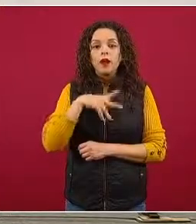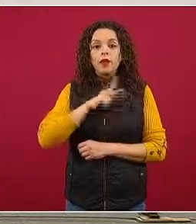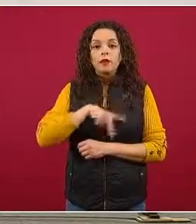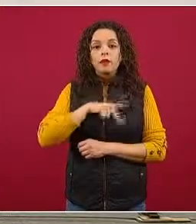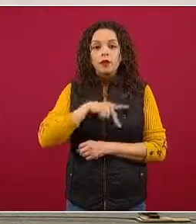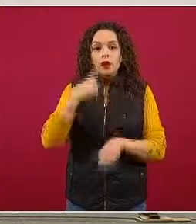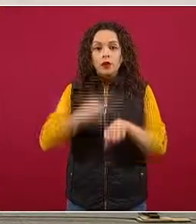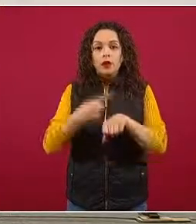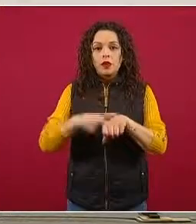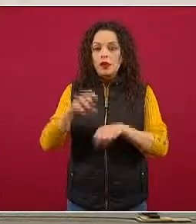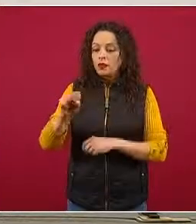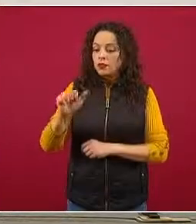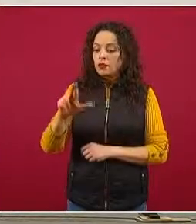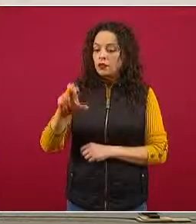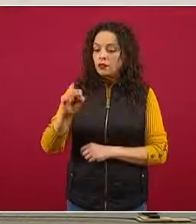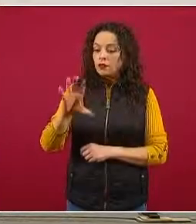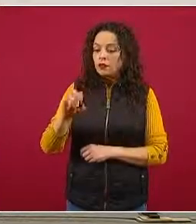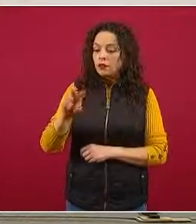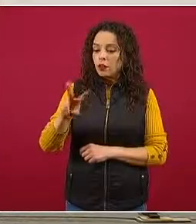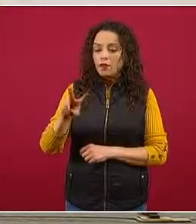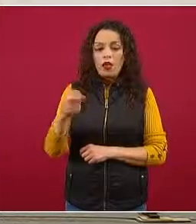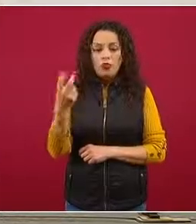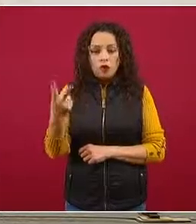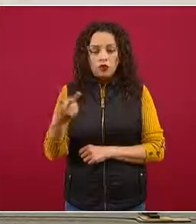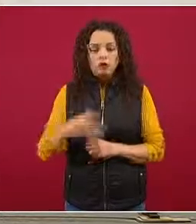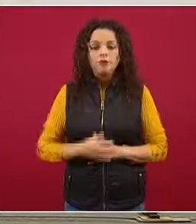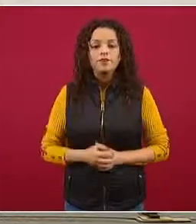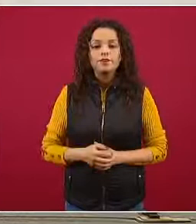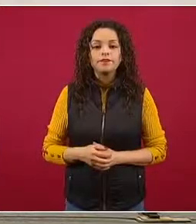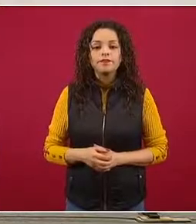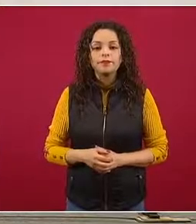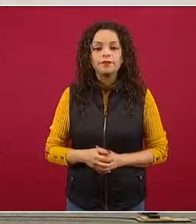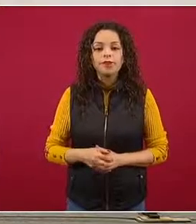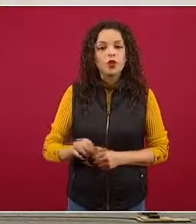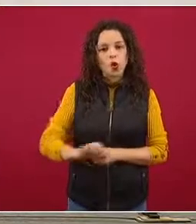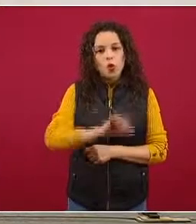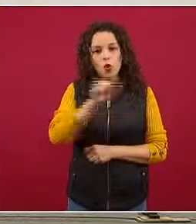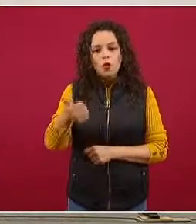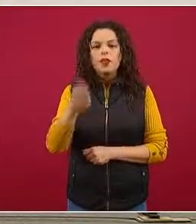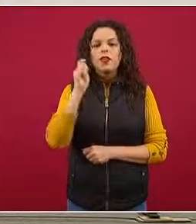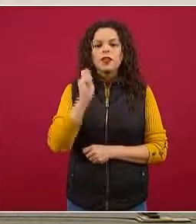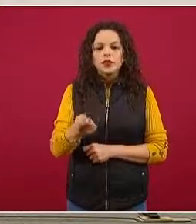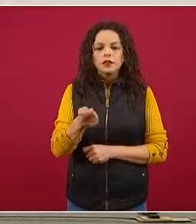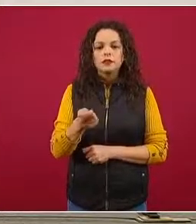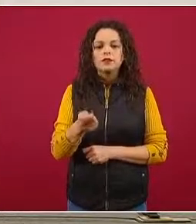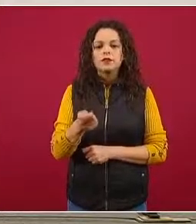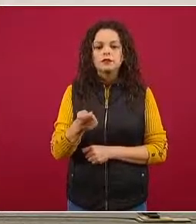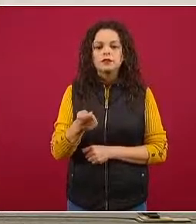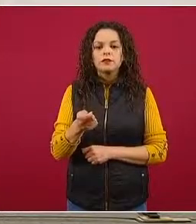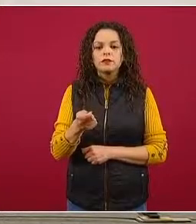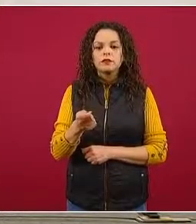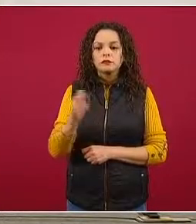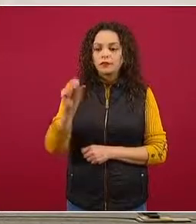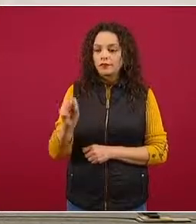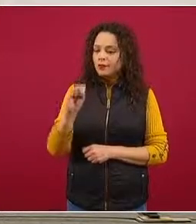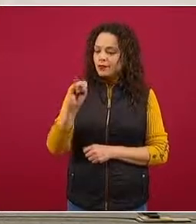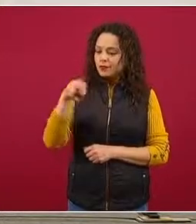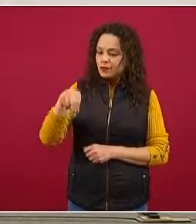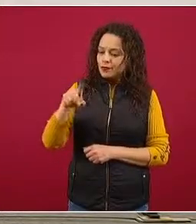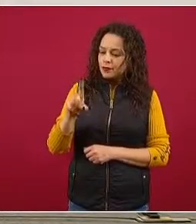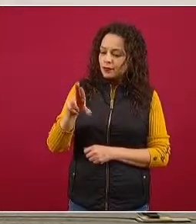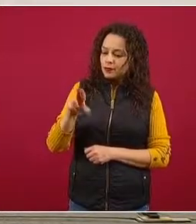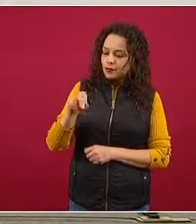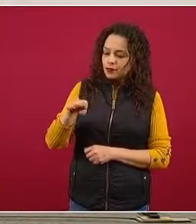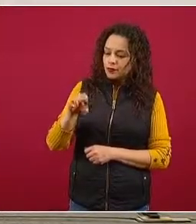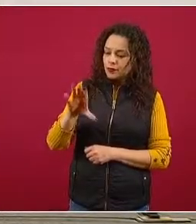SARS-CoV-2, la tendencia de estas del síndrome COVID. Hay que recordar